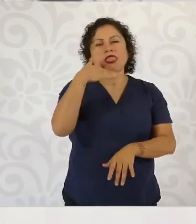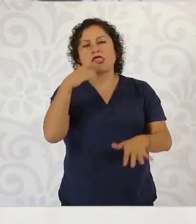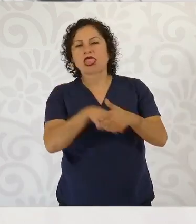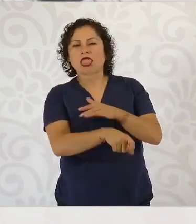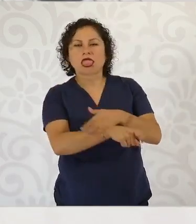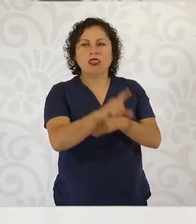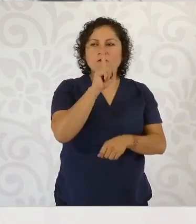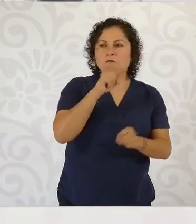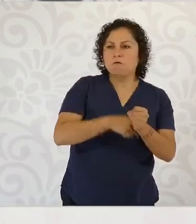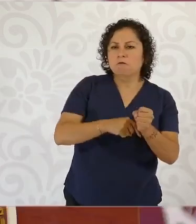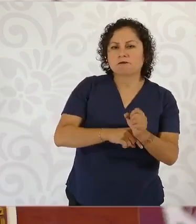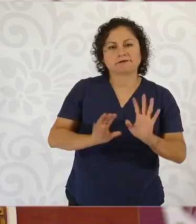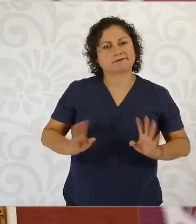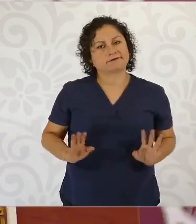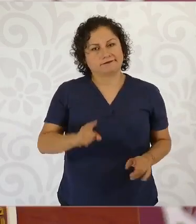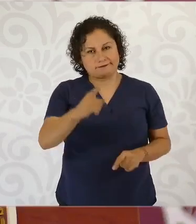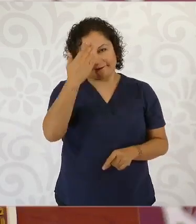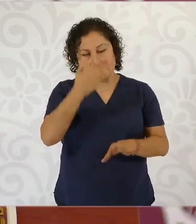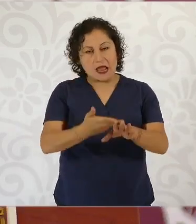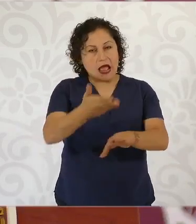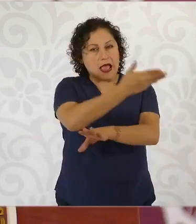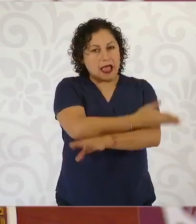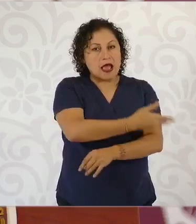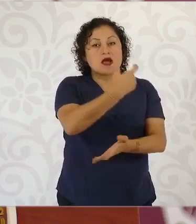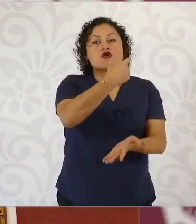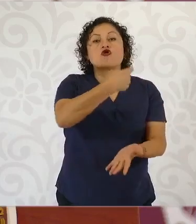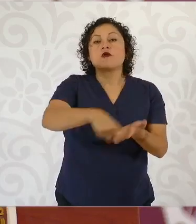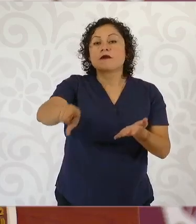compraban medicamentos para el cáncer,